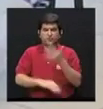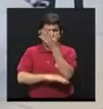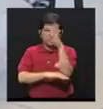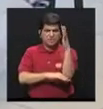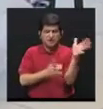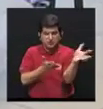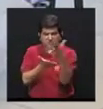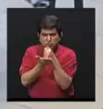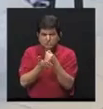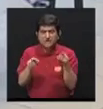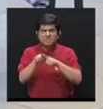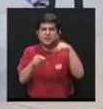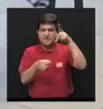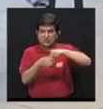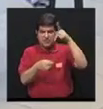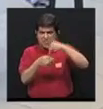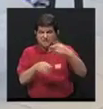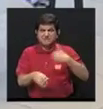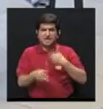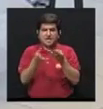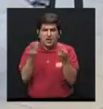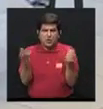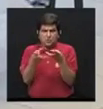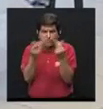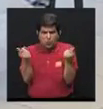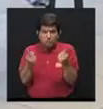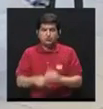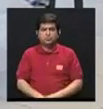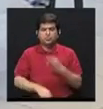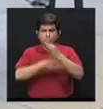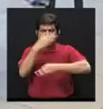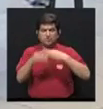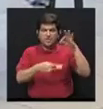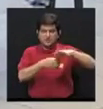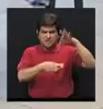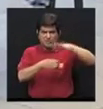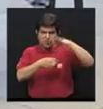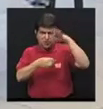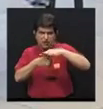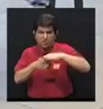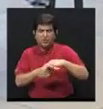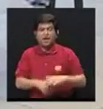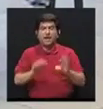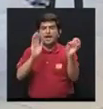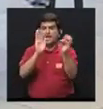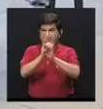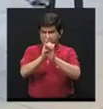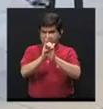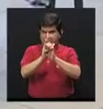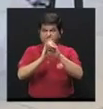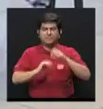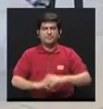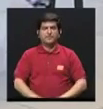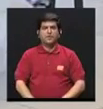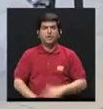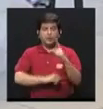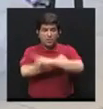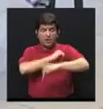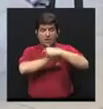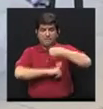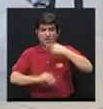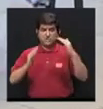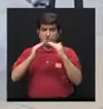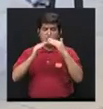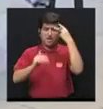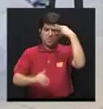participación a nivel de la producción agrícola. Entre otras cosas, por ejemplo, porque, bueno, por ejemplo, en el país en donde yo vivo, en México, hay una